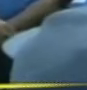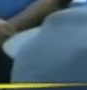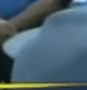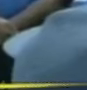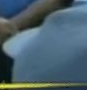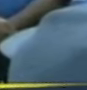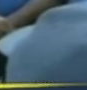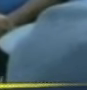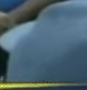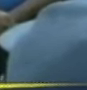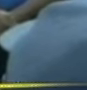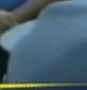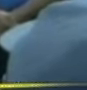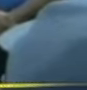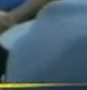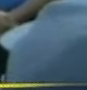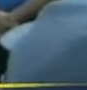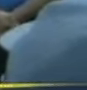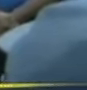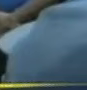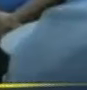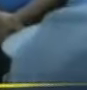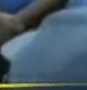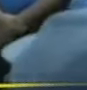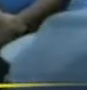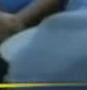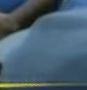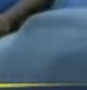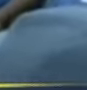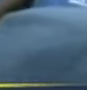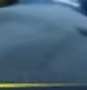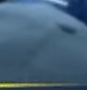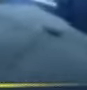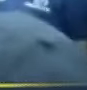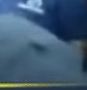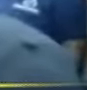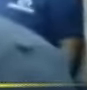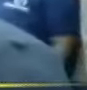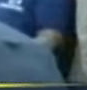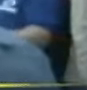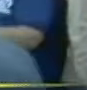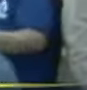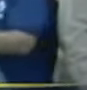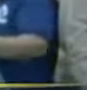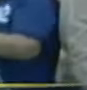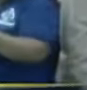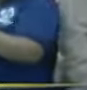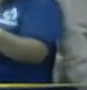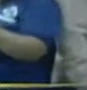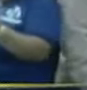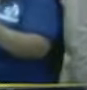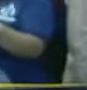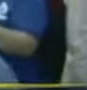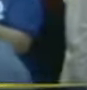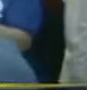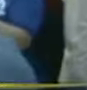humanista que Nosotros llamamos el socialismo del siglo xx1